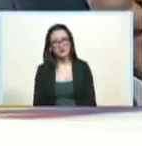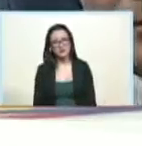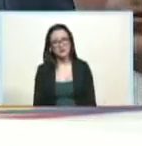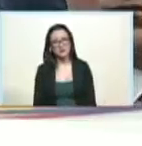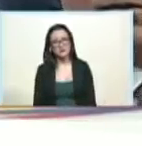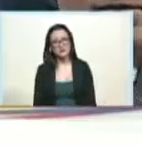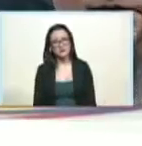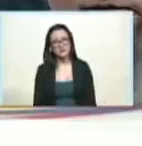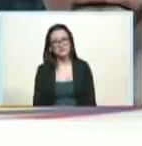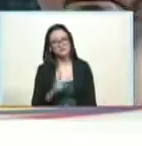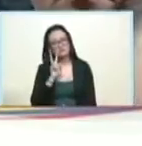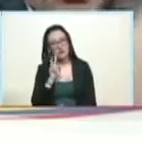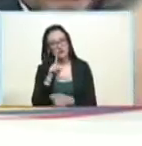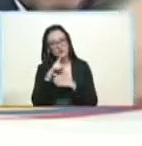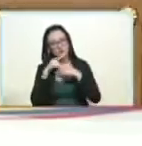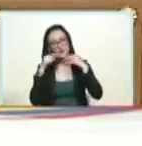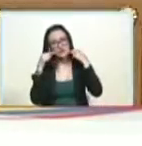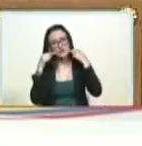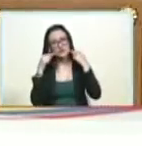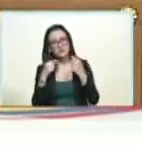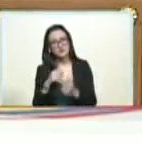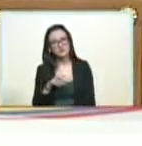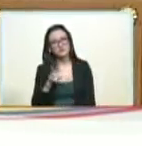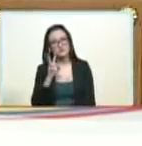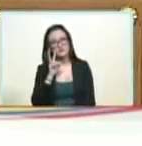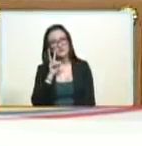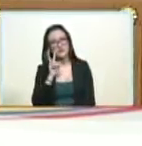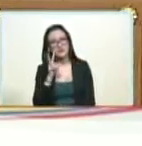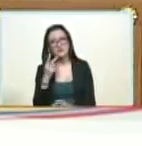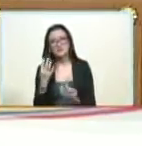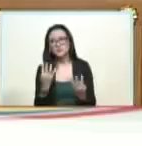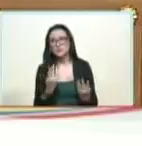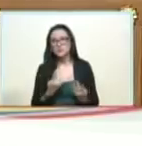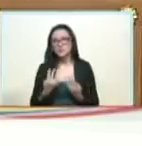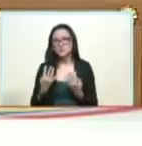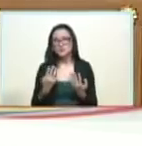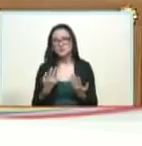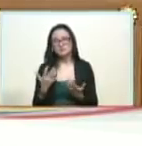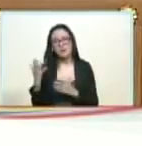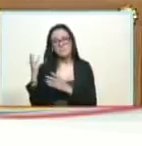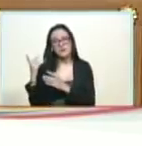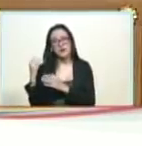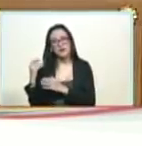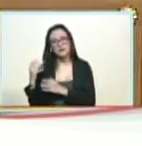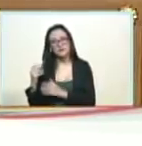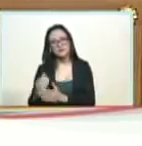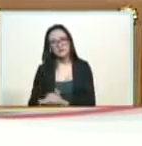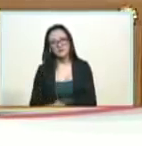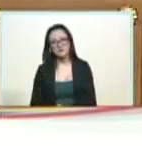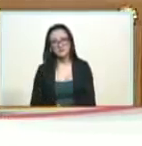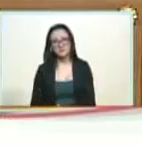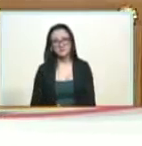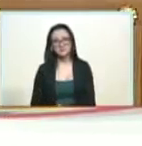ver sus sonrisas y también sus incertidumbres y sus esperanzas.